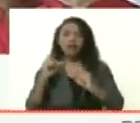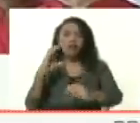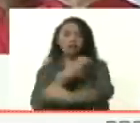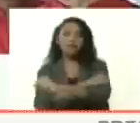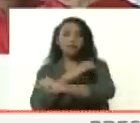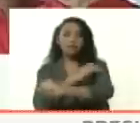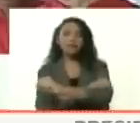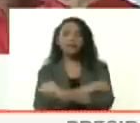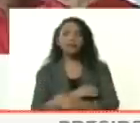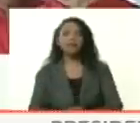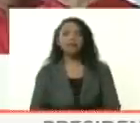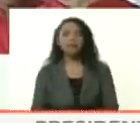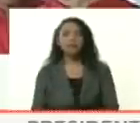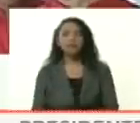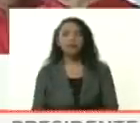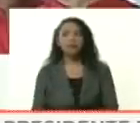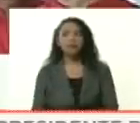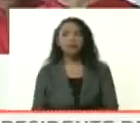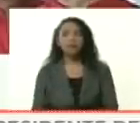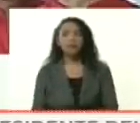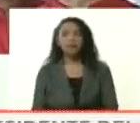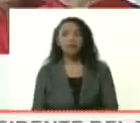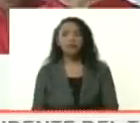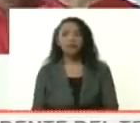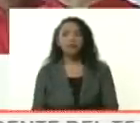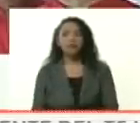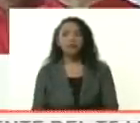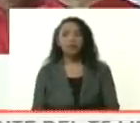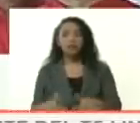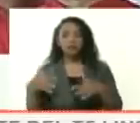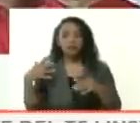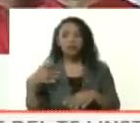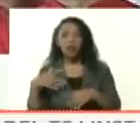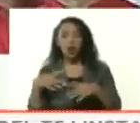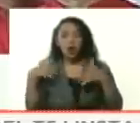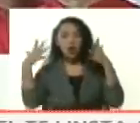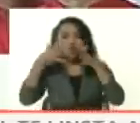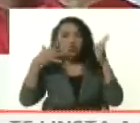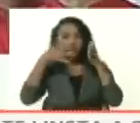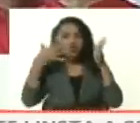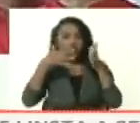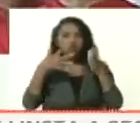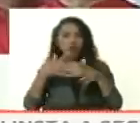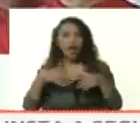Nedopani? Las recomendaciones que le hacían al comandante, era derecha, sí.